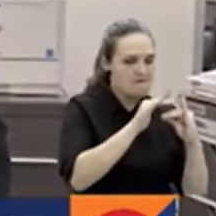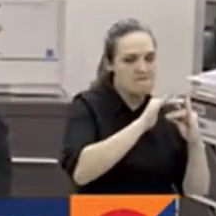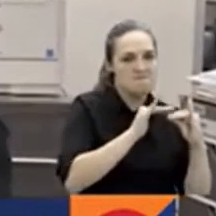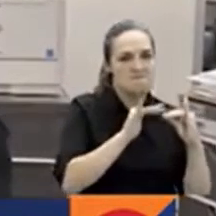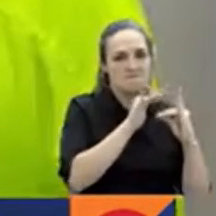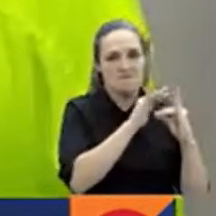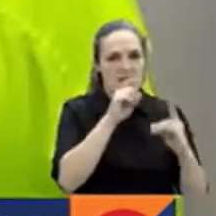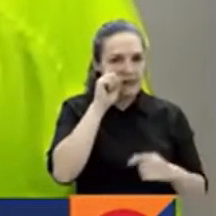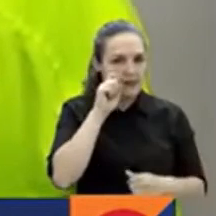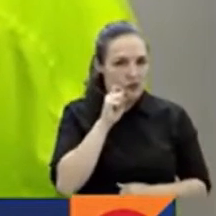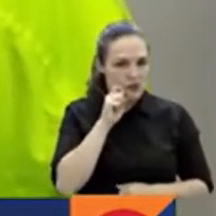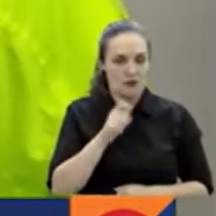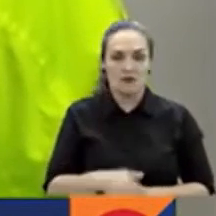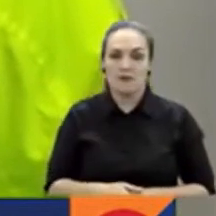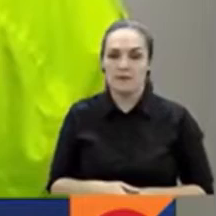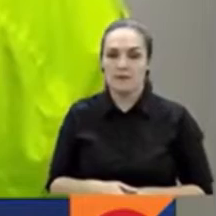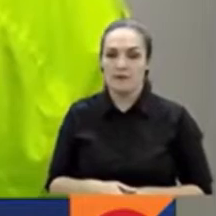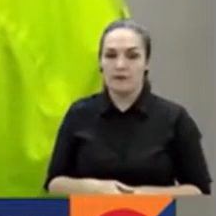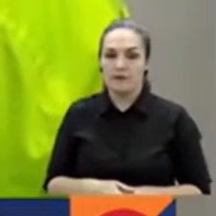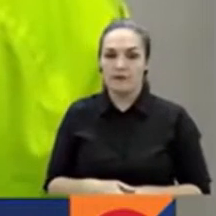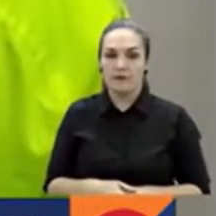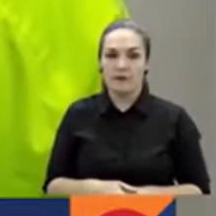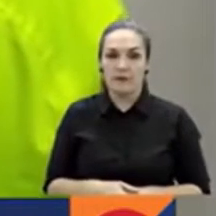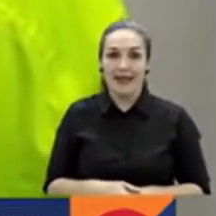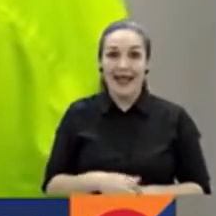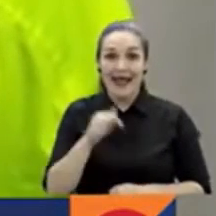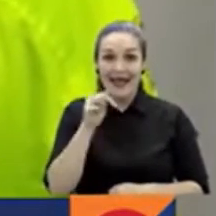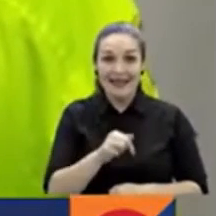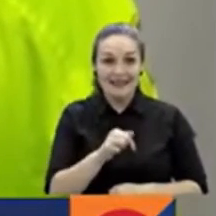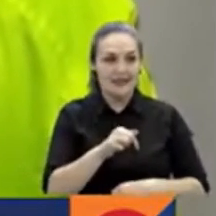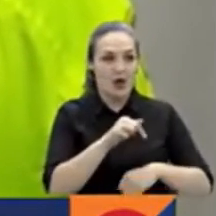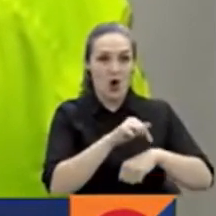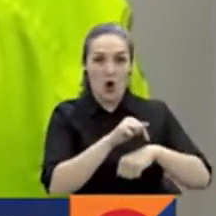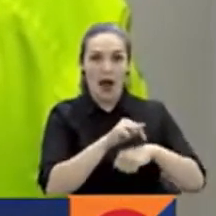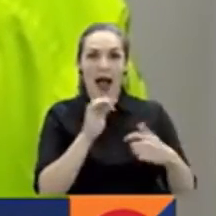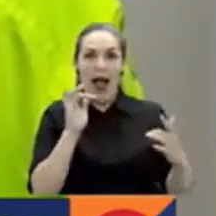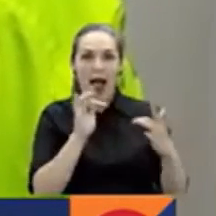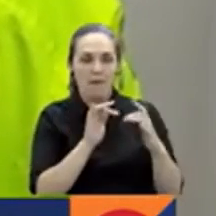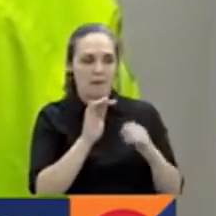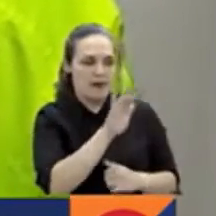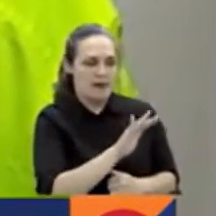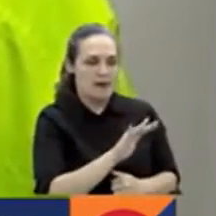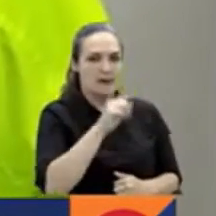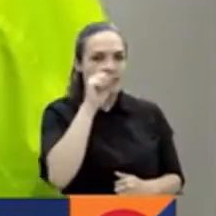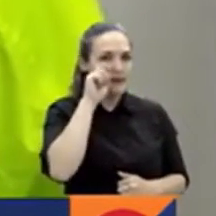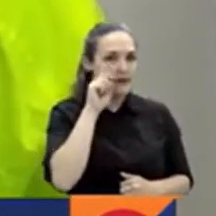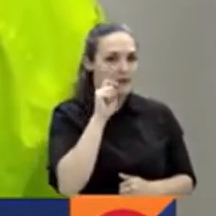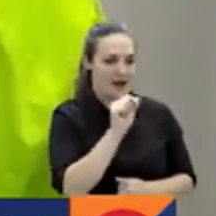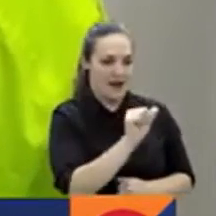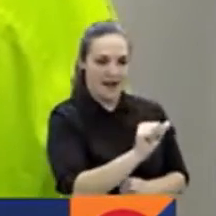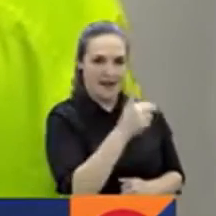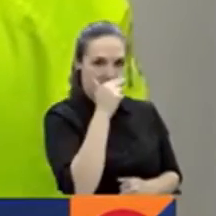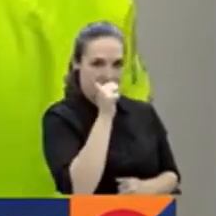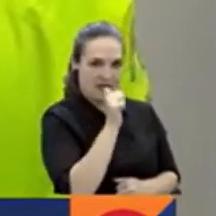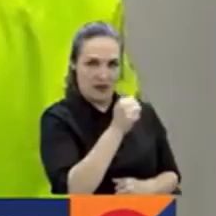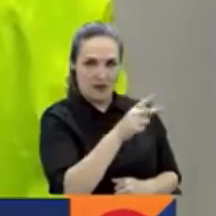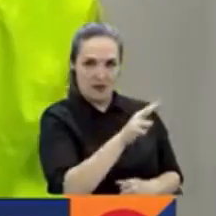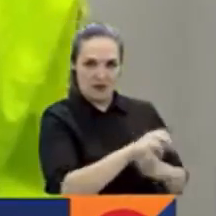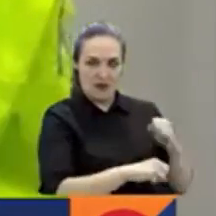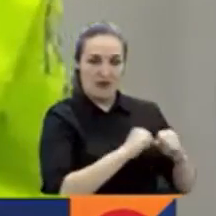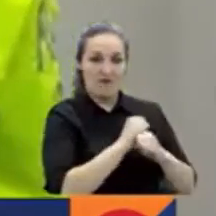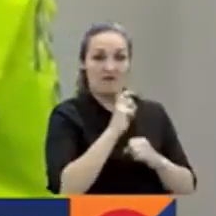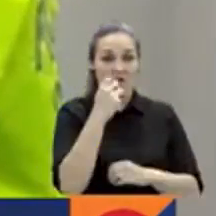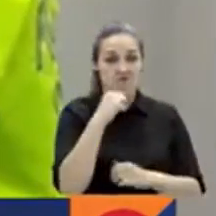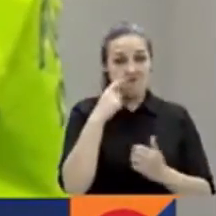de índole sexual. Fue precisamente durante este horario en el que habría incurrido en tocamientos de índole sexual contra la víctima. La Fiscalía cuenta